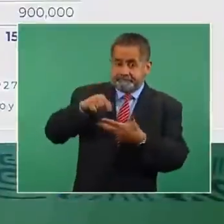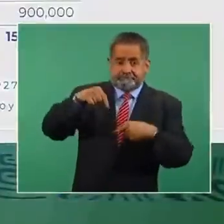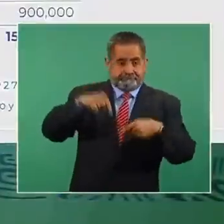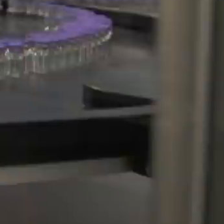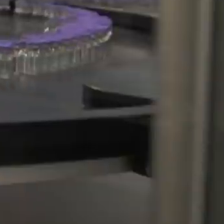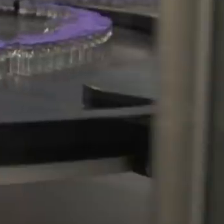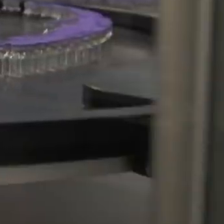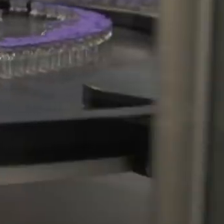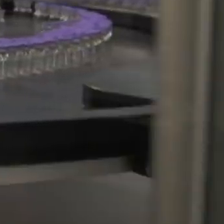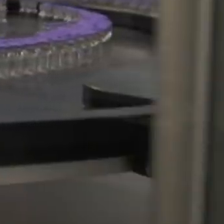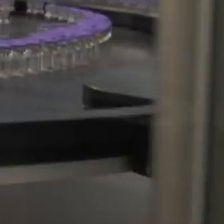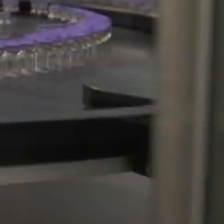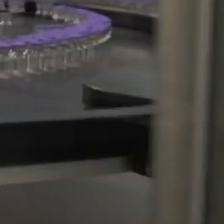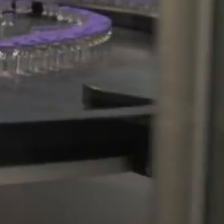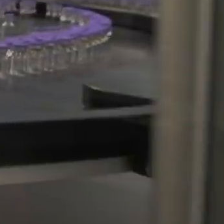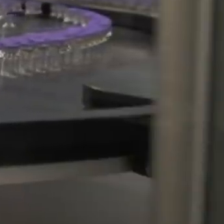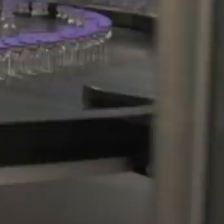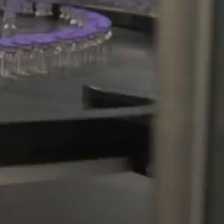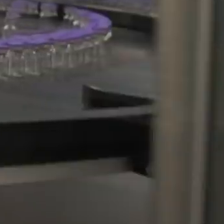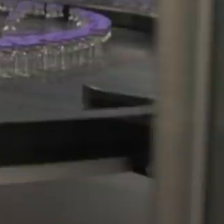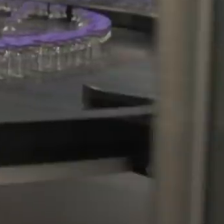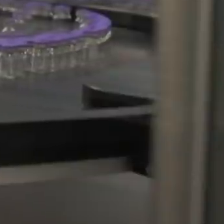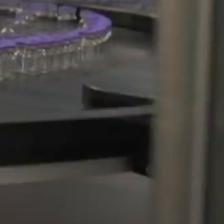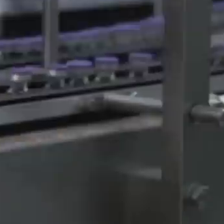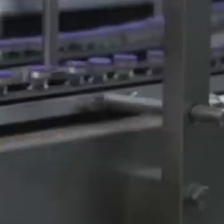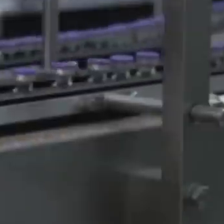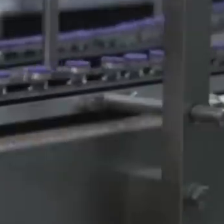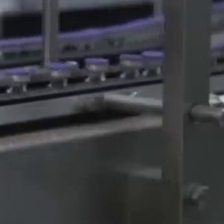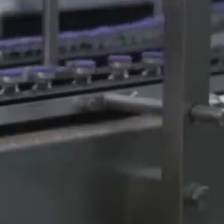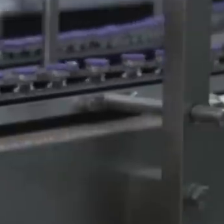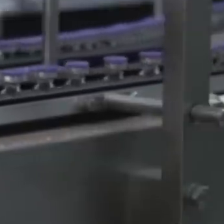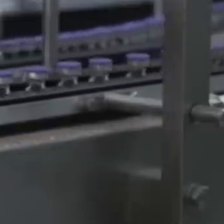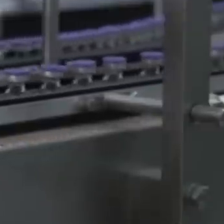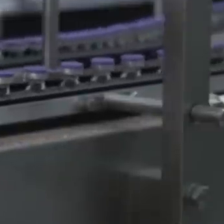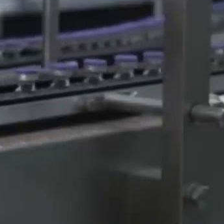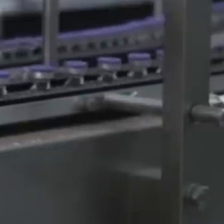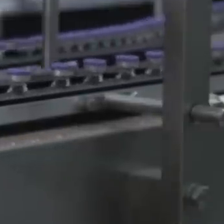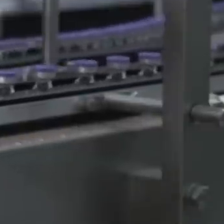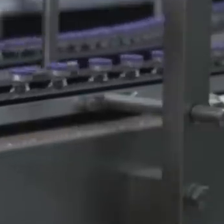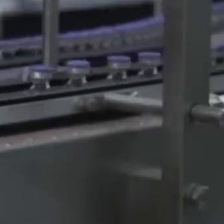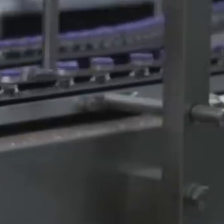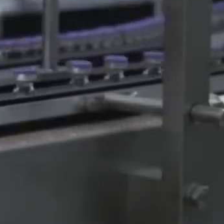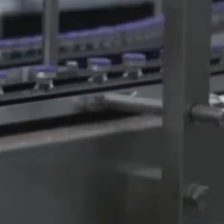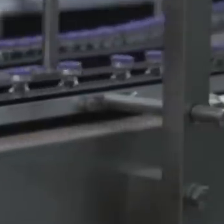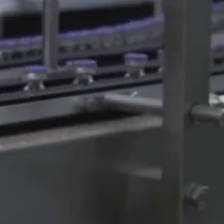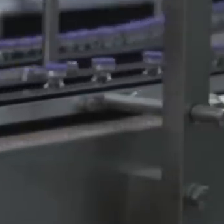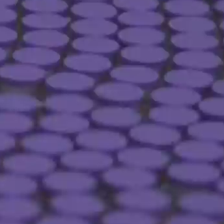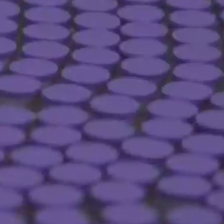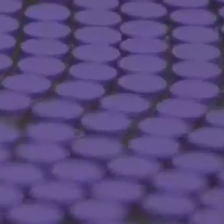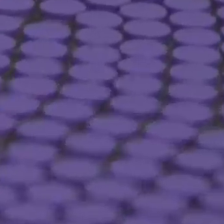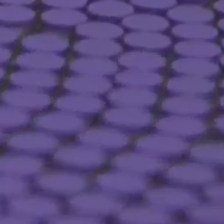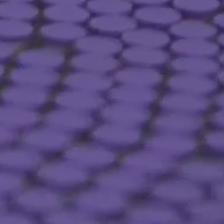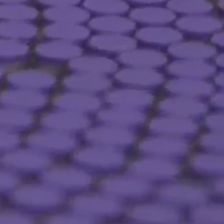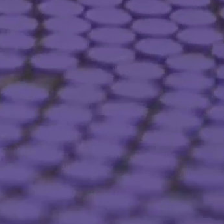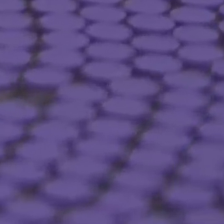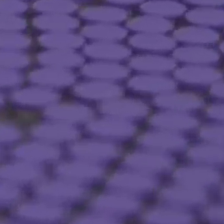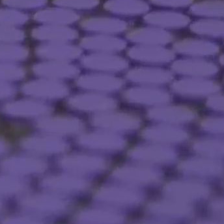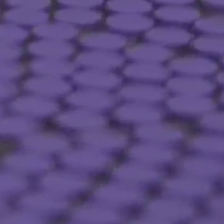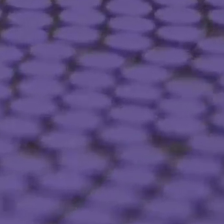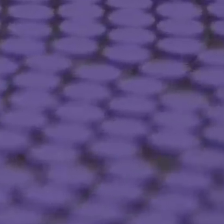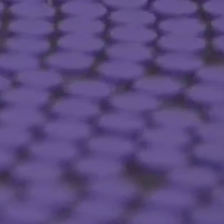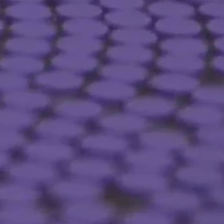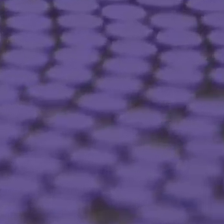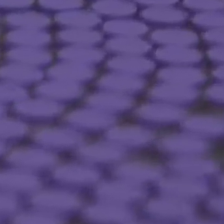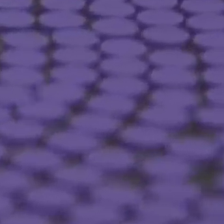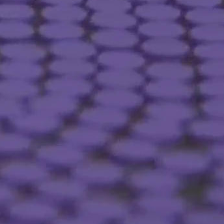fuera de China. Ya entregaron esa cifra, un millón cinco mil cuatrocientos setenta. Esta tiene una gran